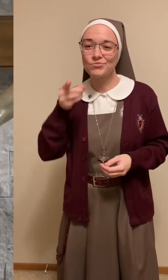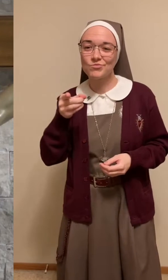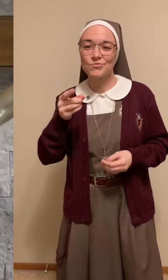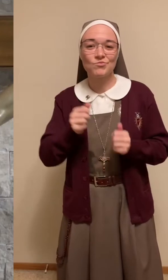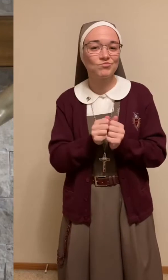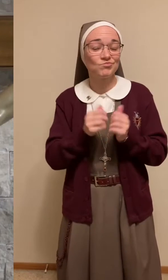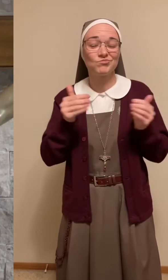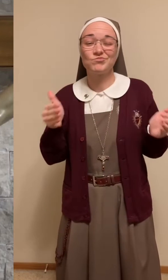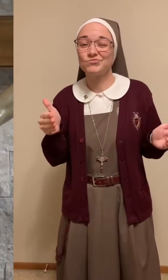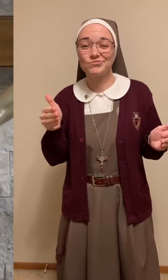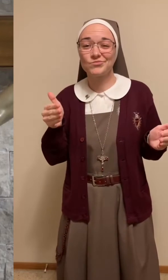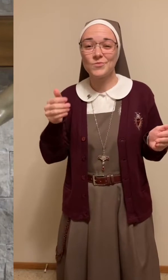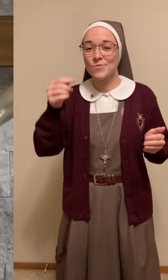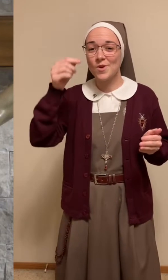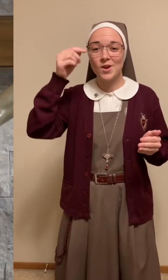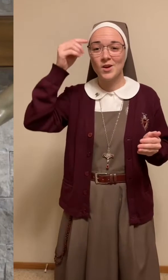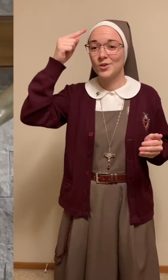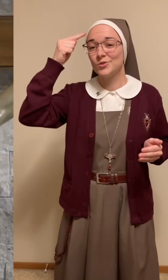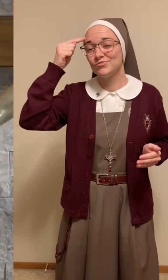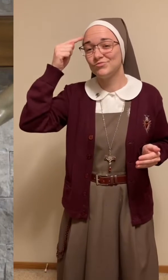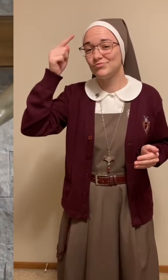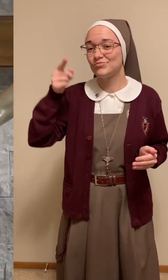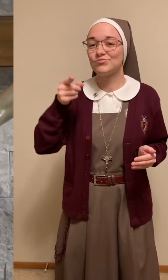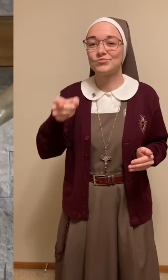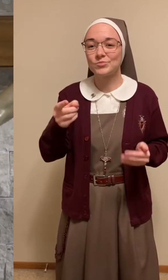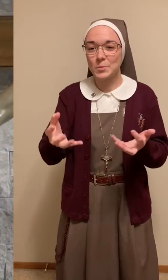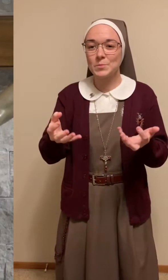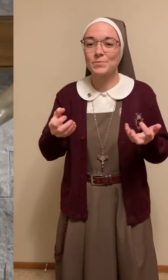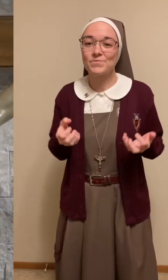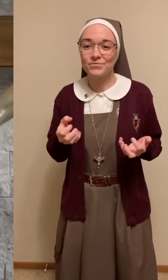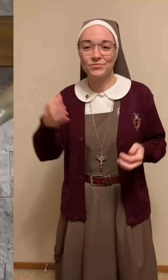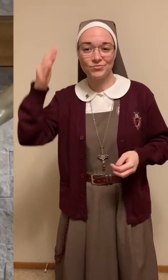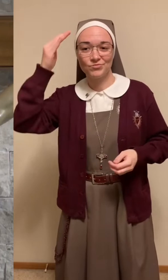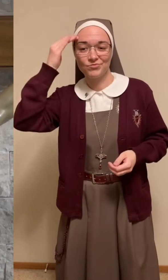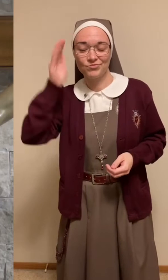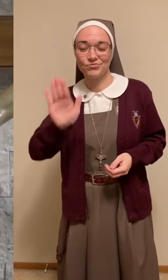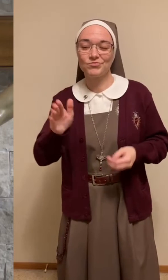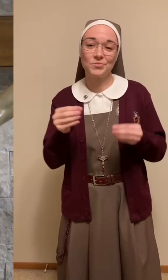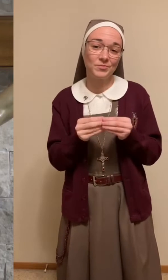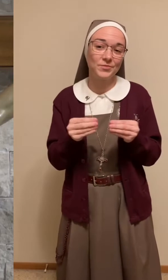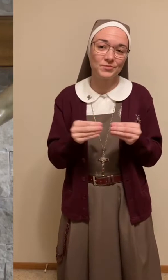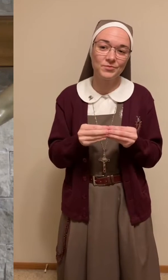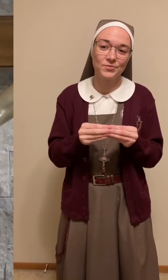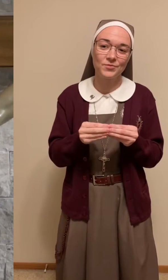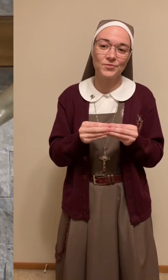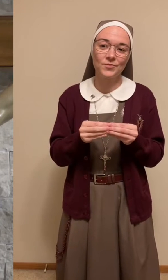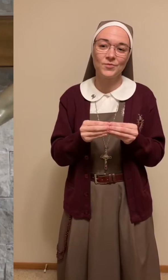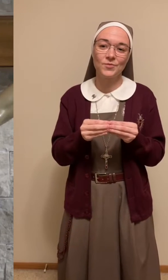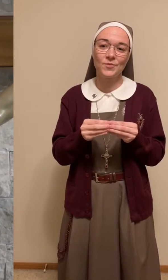sin saber que tú querías conocerlo más